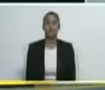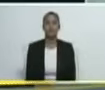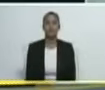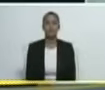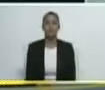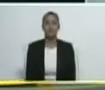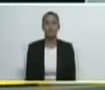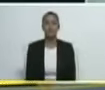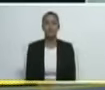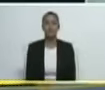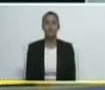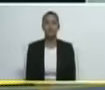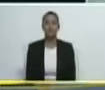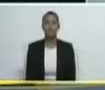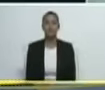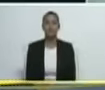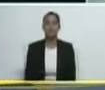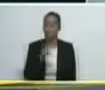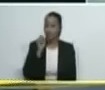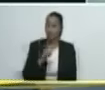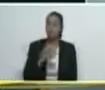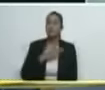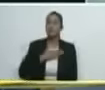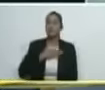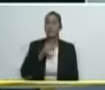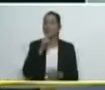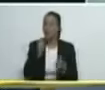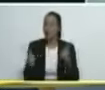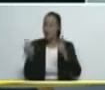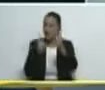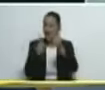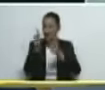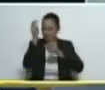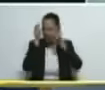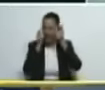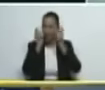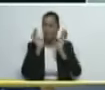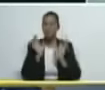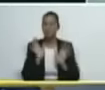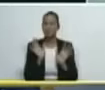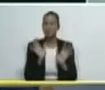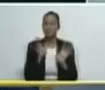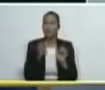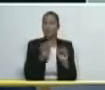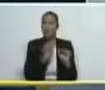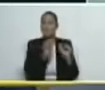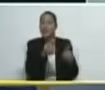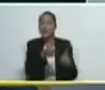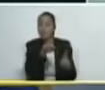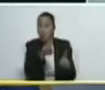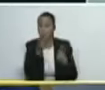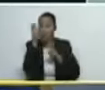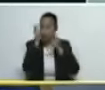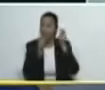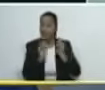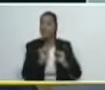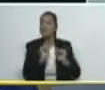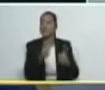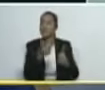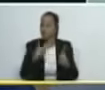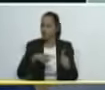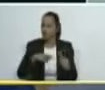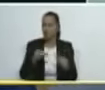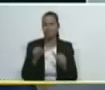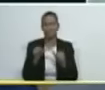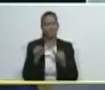A quienes tuvimos la suerte de acompañar al comandante Chávez en sus inicios. Y seguimos